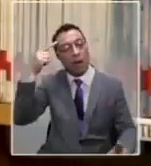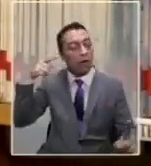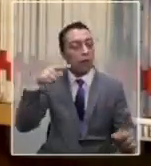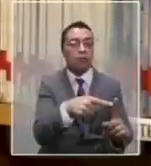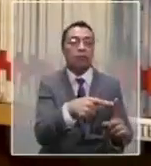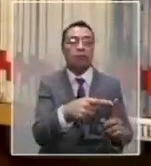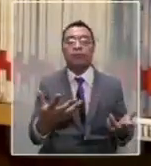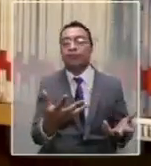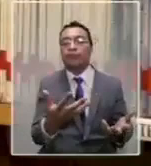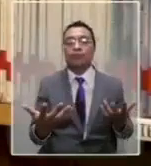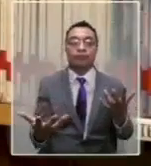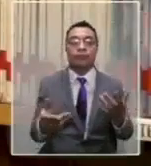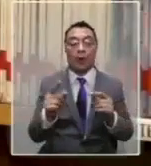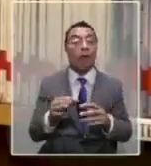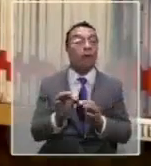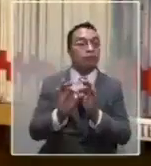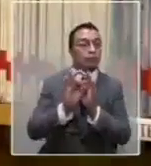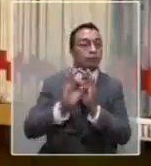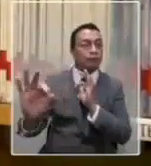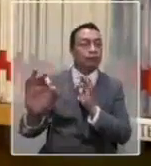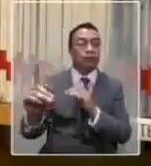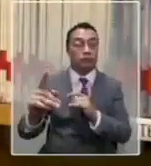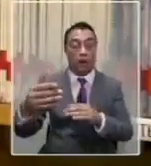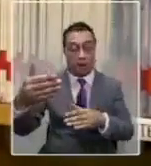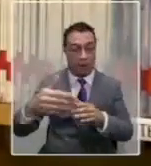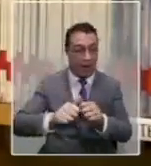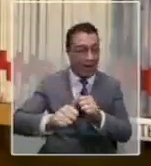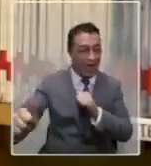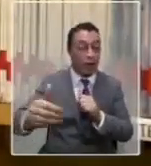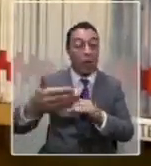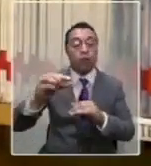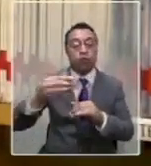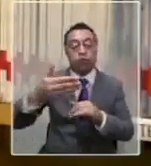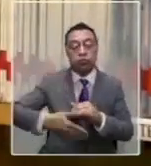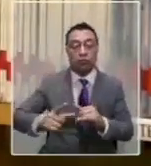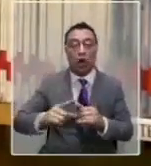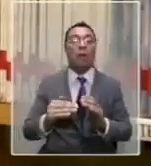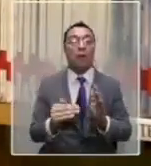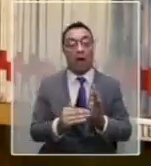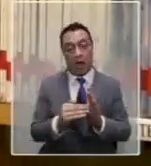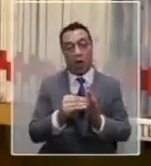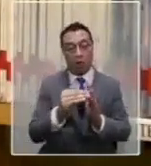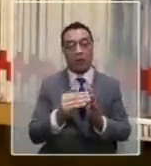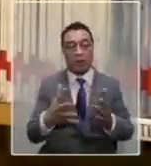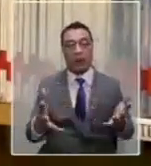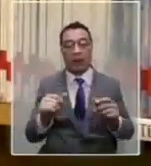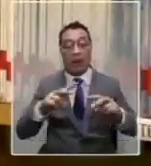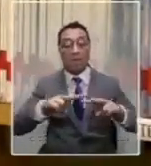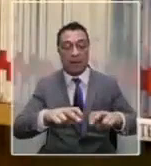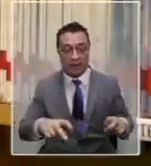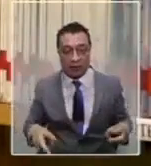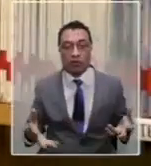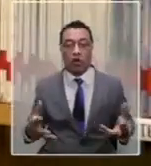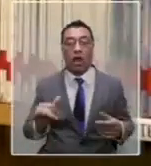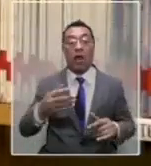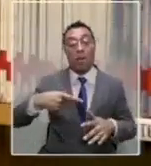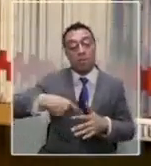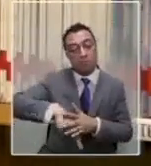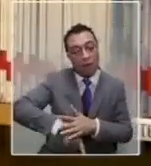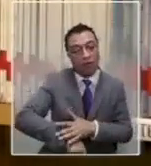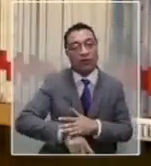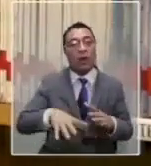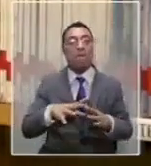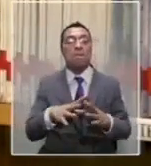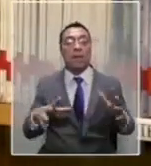metas, más bien a largo plazo, porque si hablamos de corto plazo, definitivamente tiene que ver con aumentar, ¿no?, las áreas de investigación